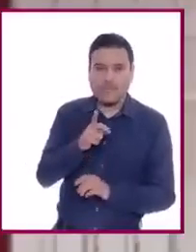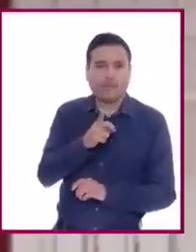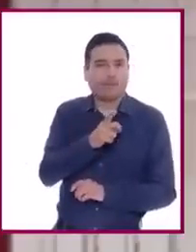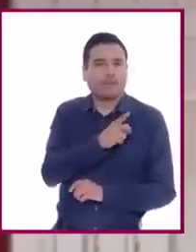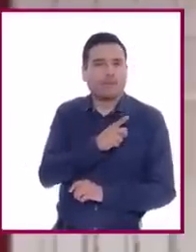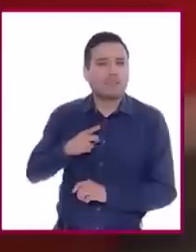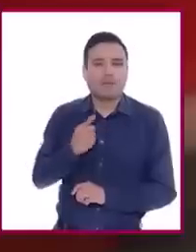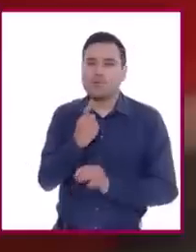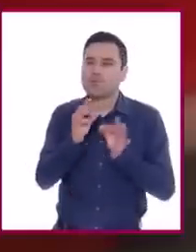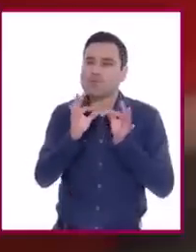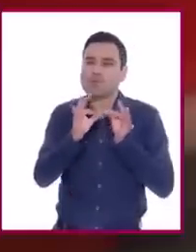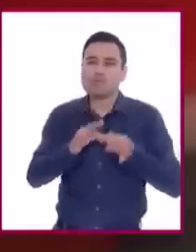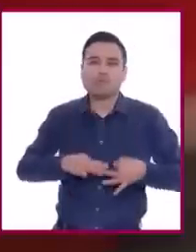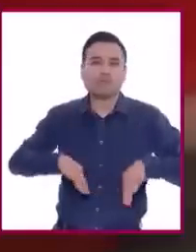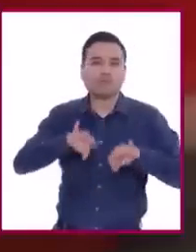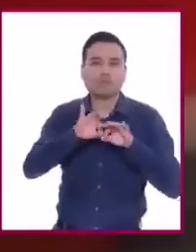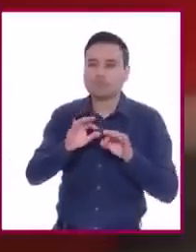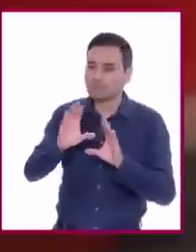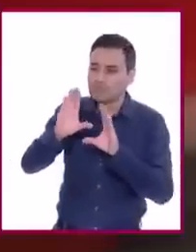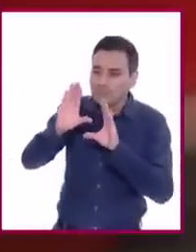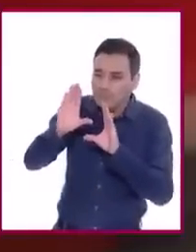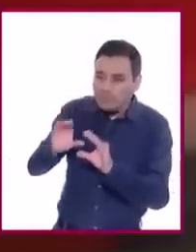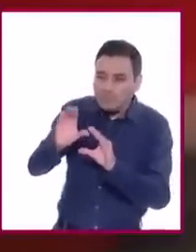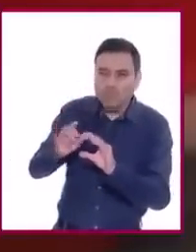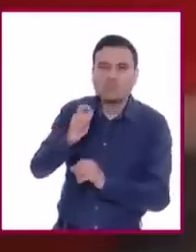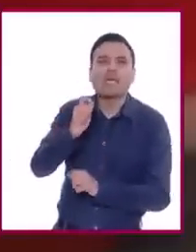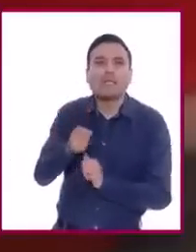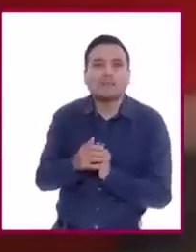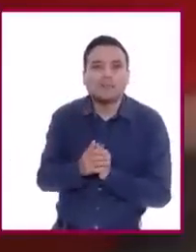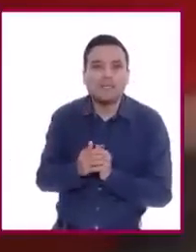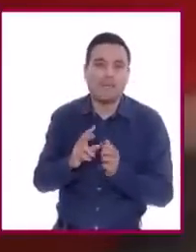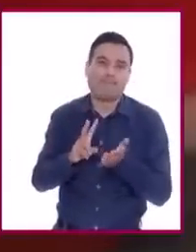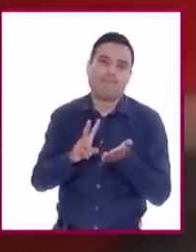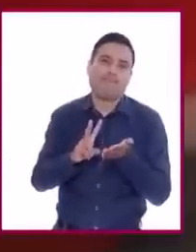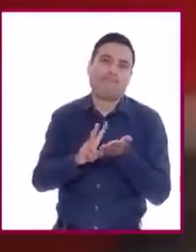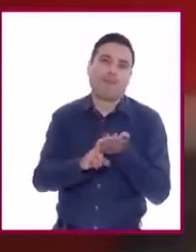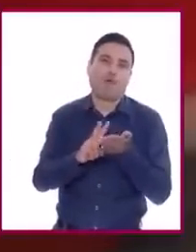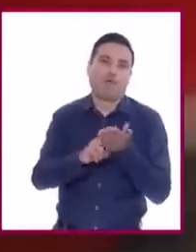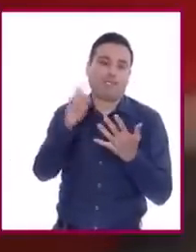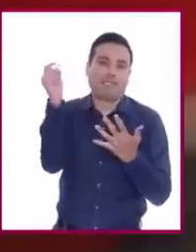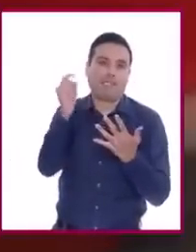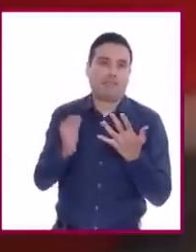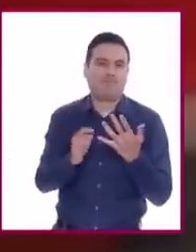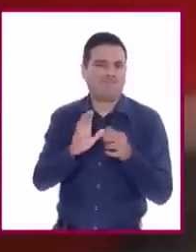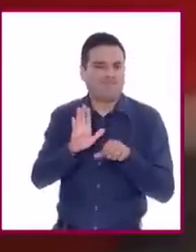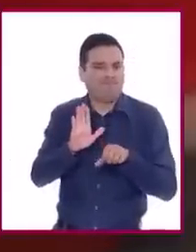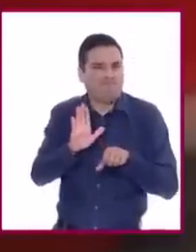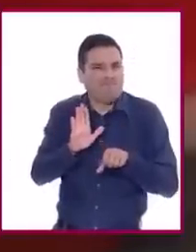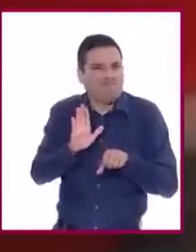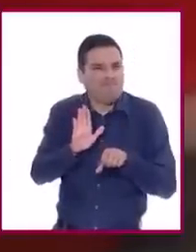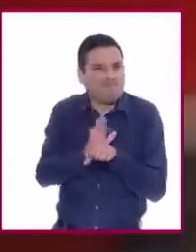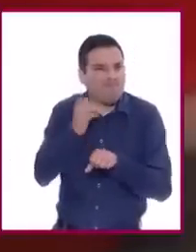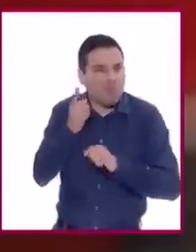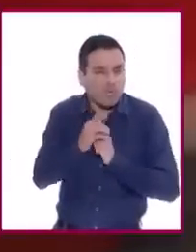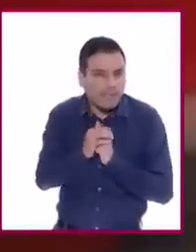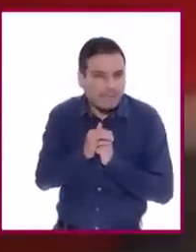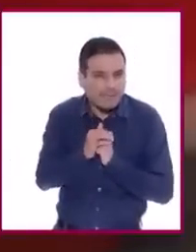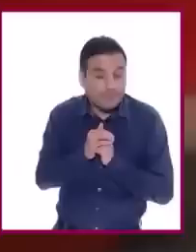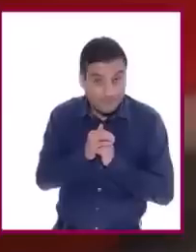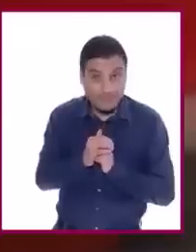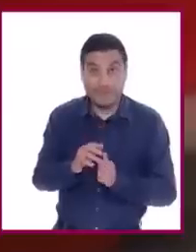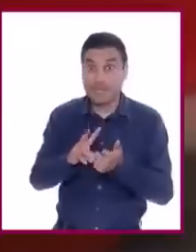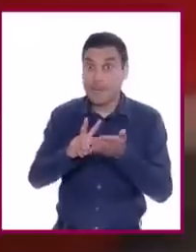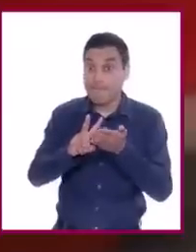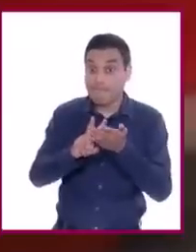valores esto con el argumento siguiente los valores tienen que